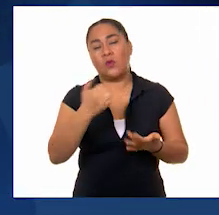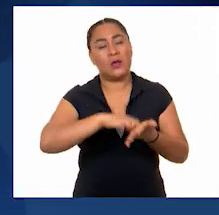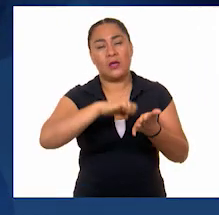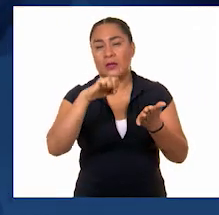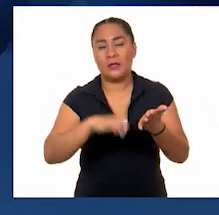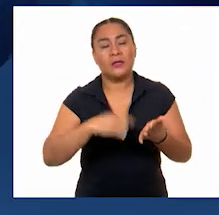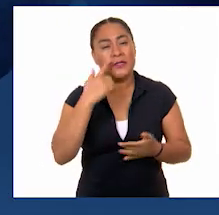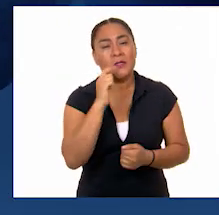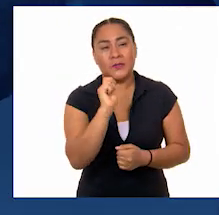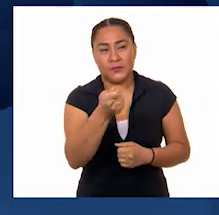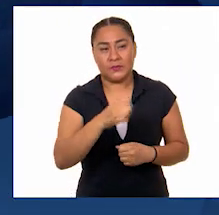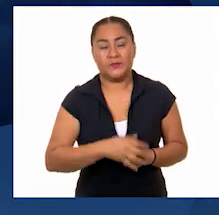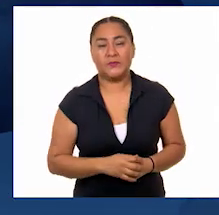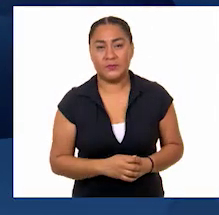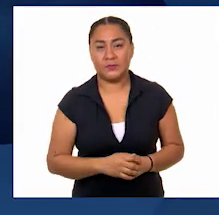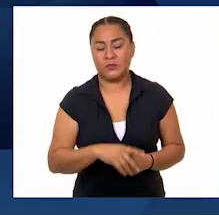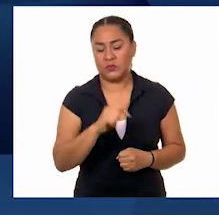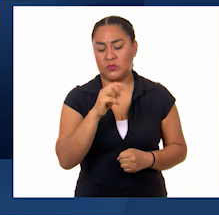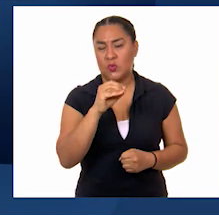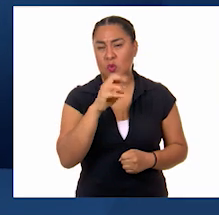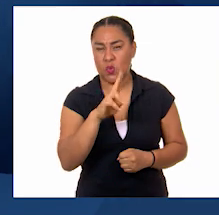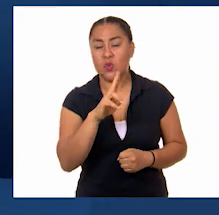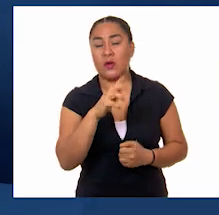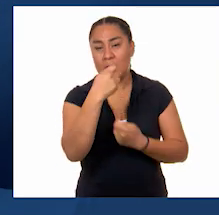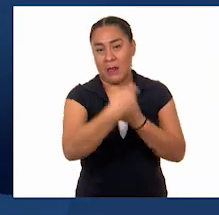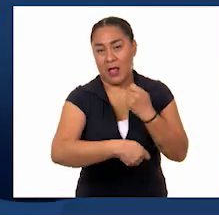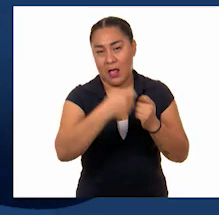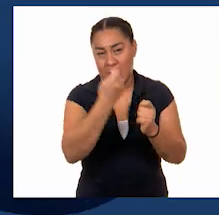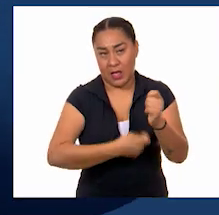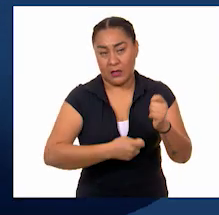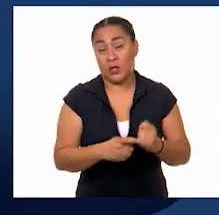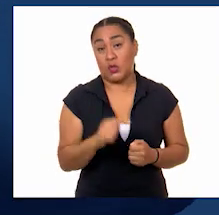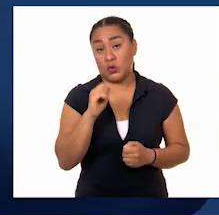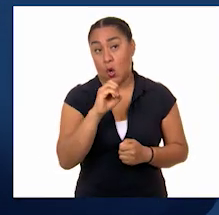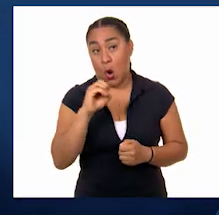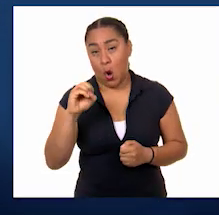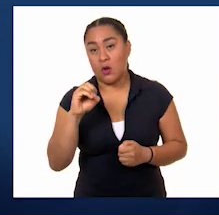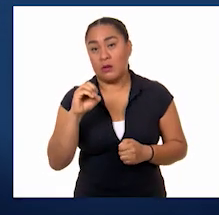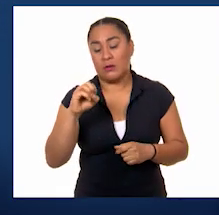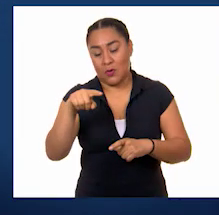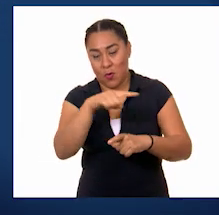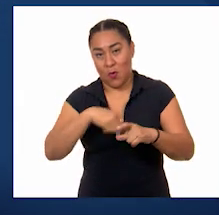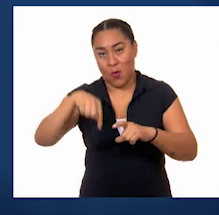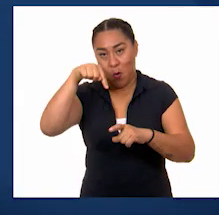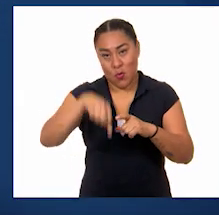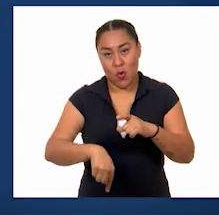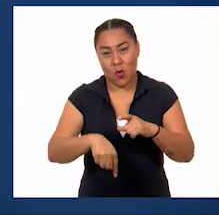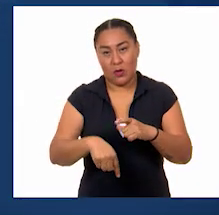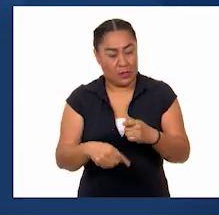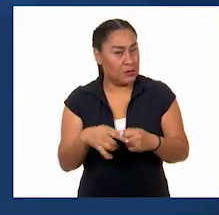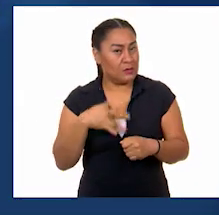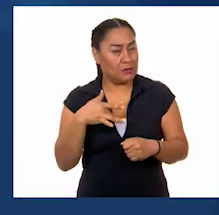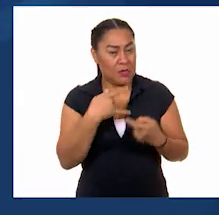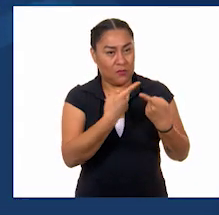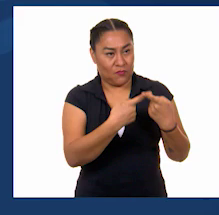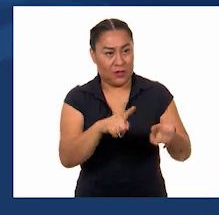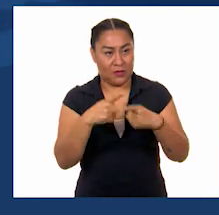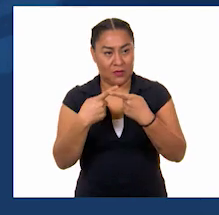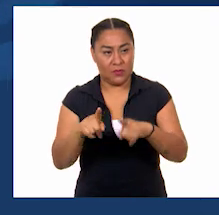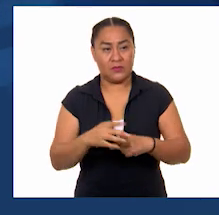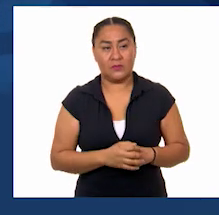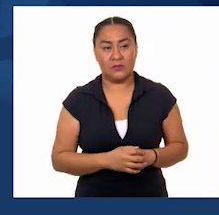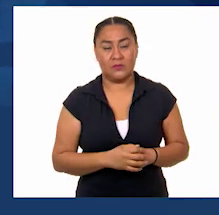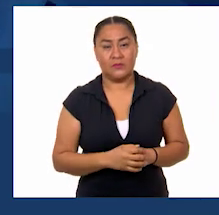es To, quiere decir plátano. To, quiere decir hoyo. ¿Escucharon la diferencia?